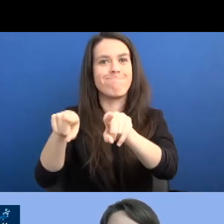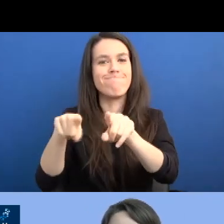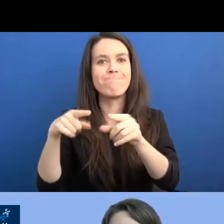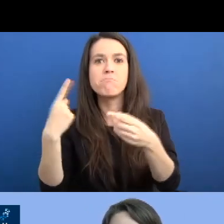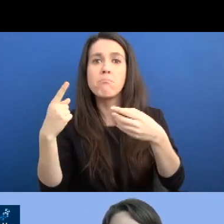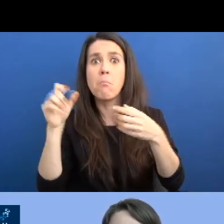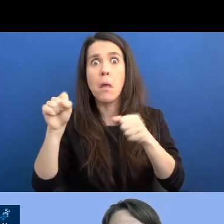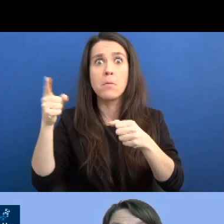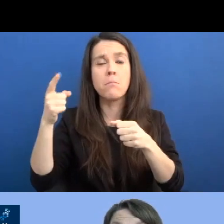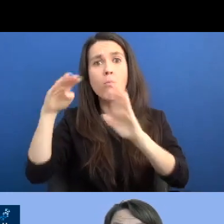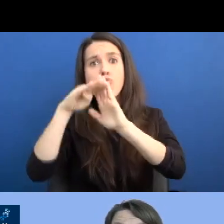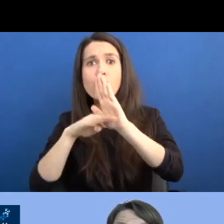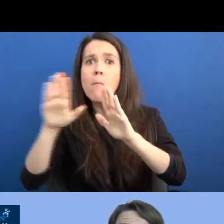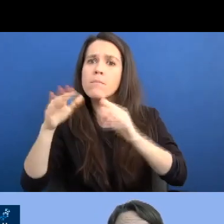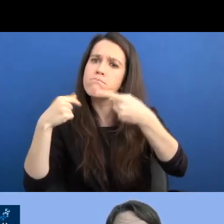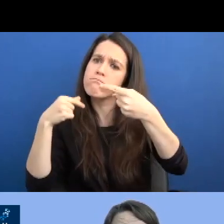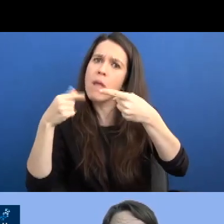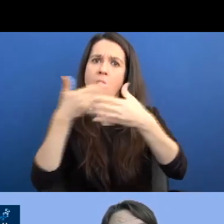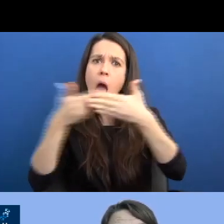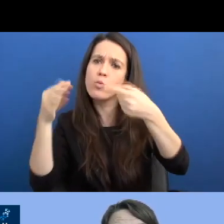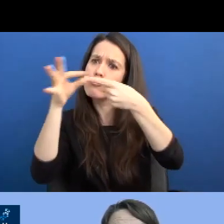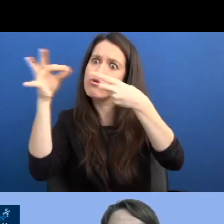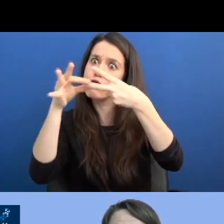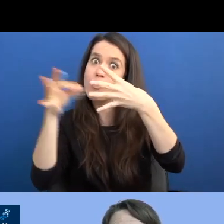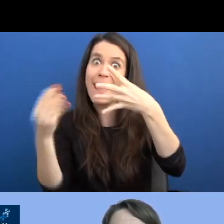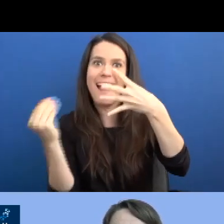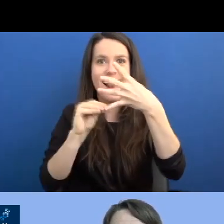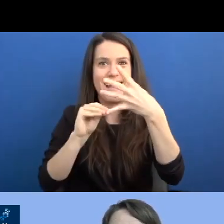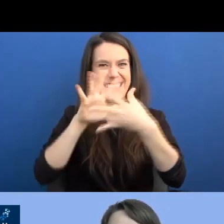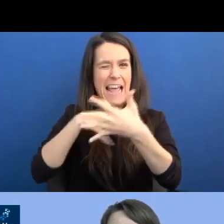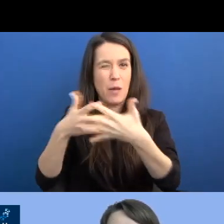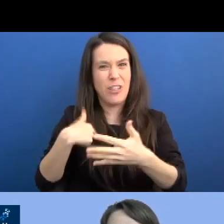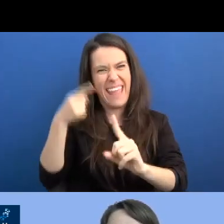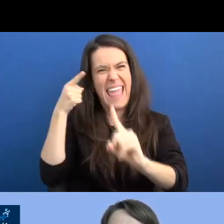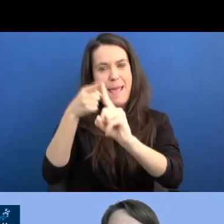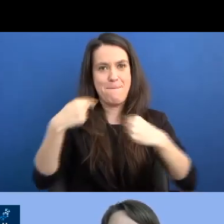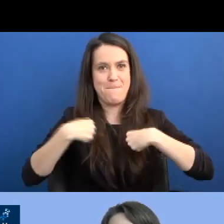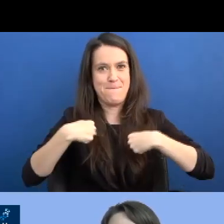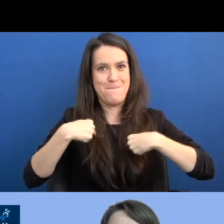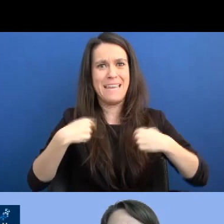otras lenguas en los programas de interpretación. Ahora que tenemos